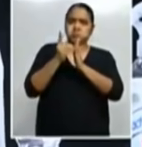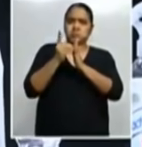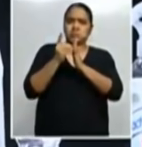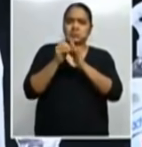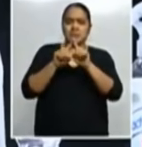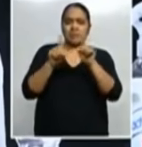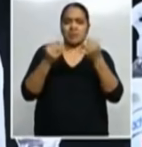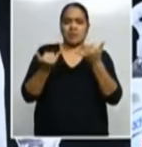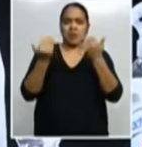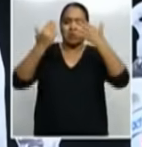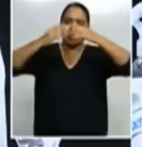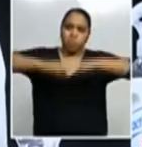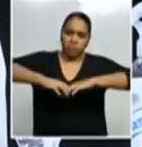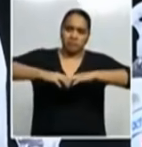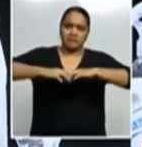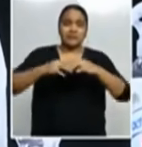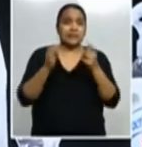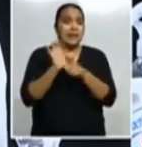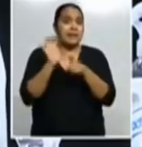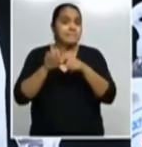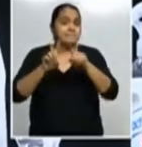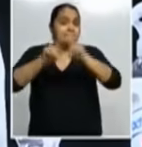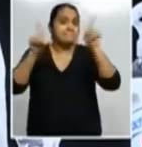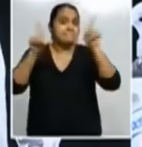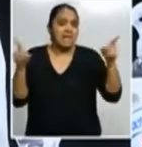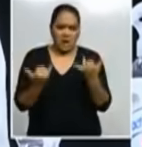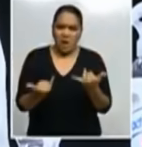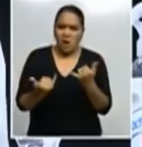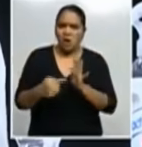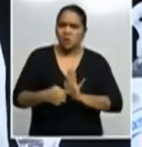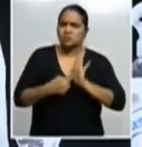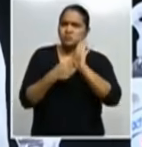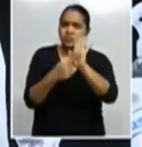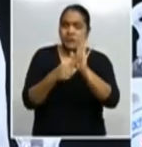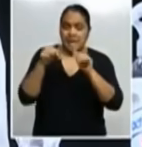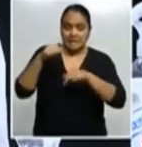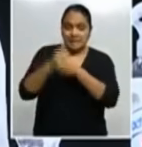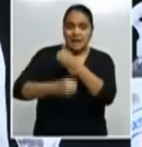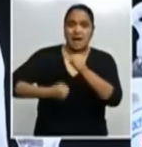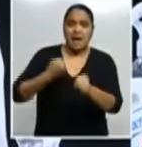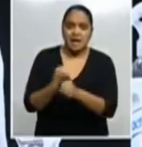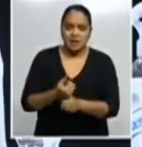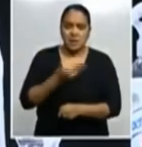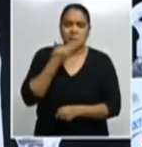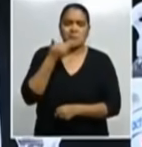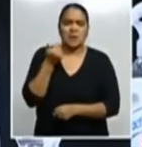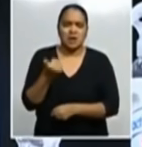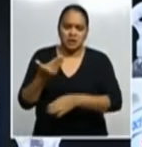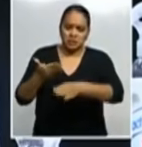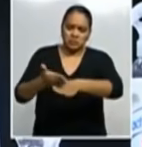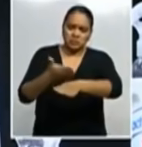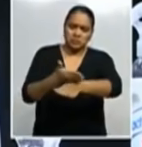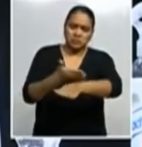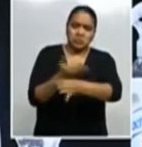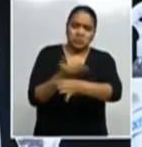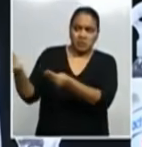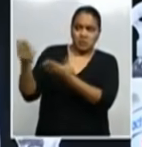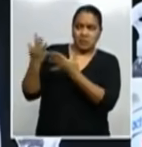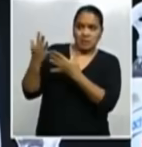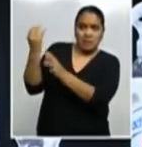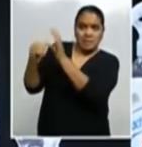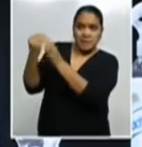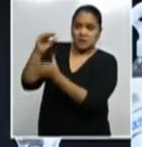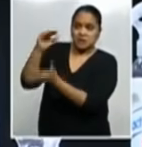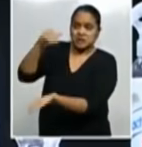esto. Y veníamos también con mejores perspectivas, inclusive para este año. Los números que me daba el presidente del Banco Central de los